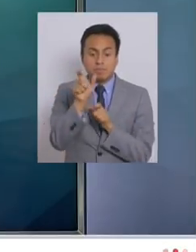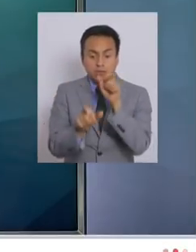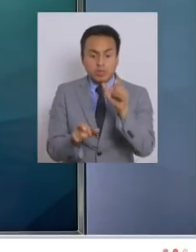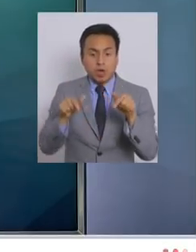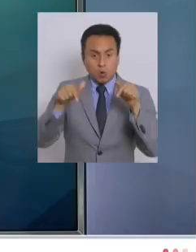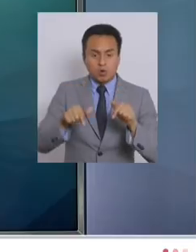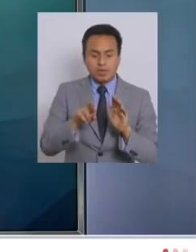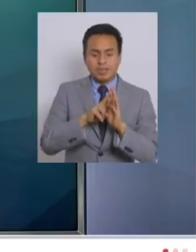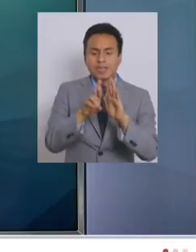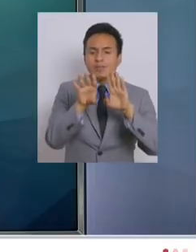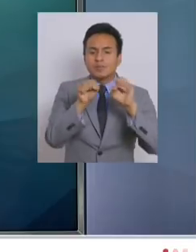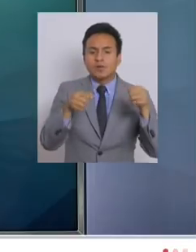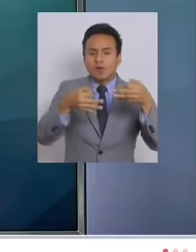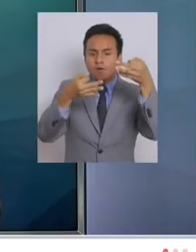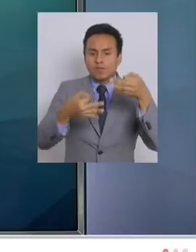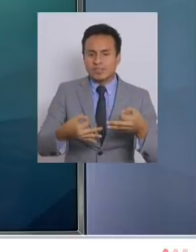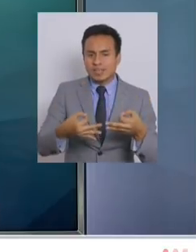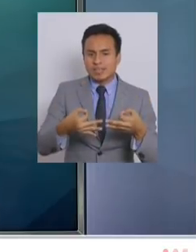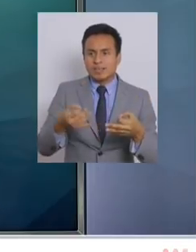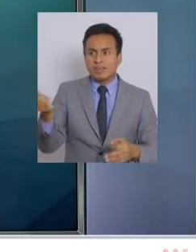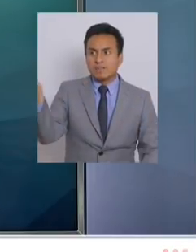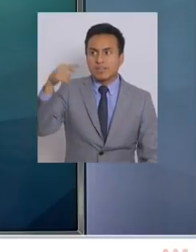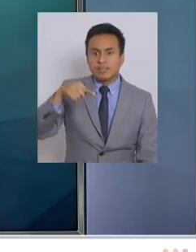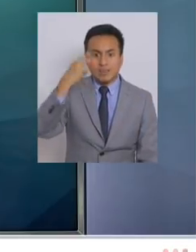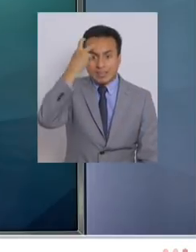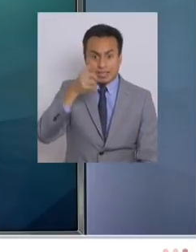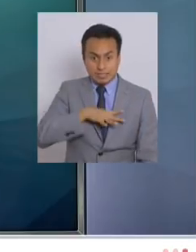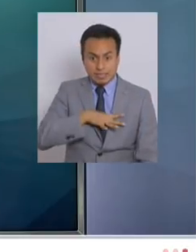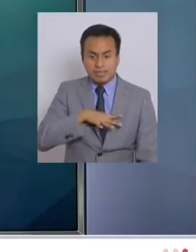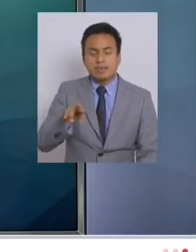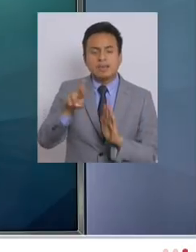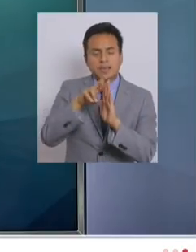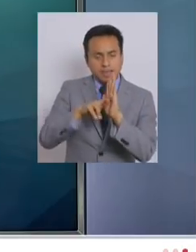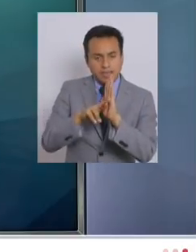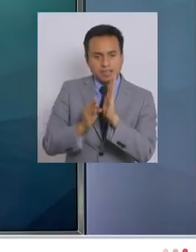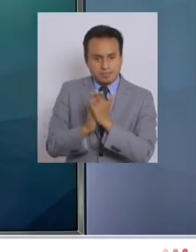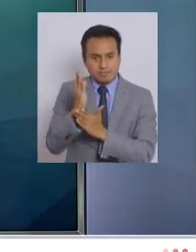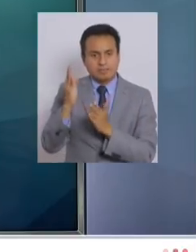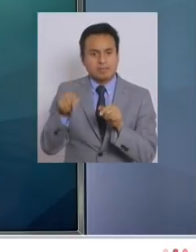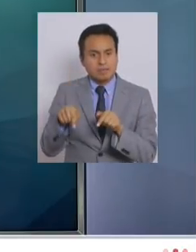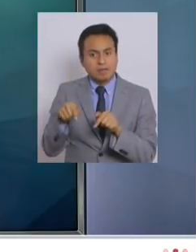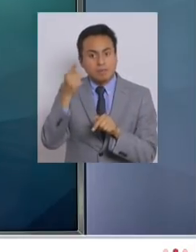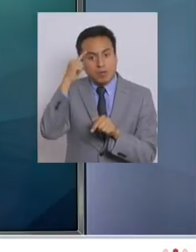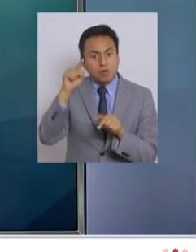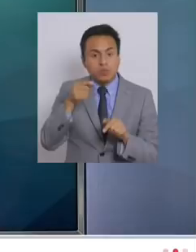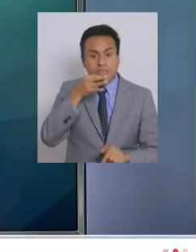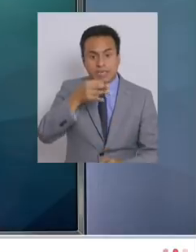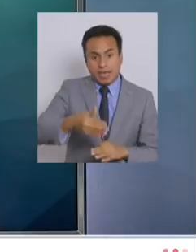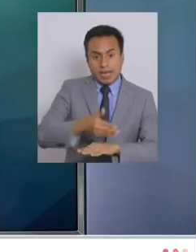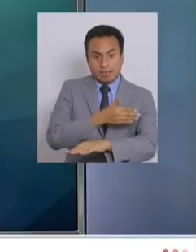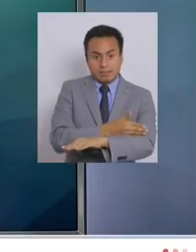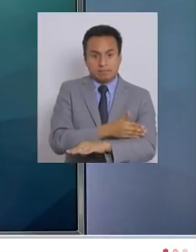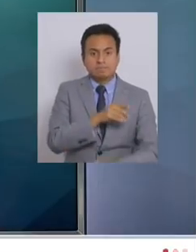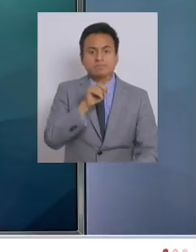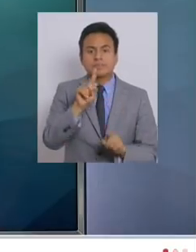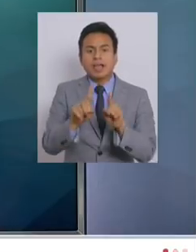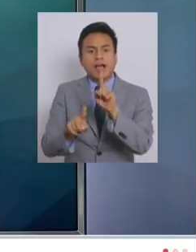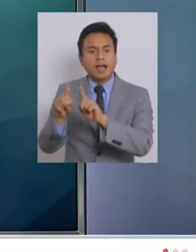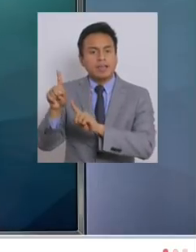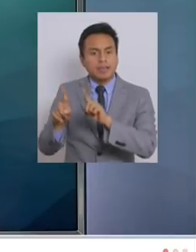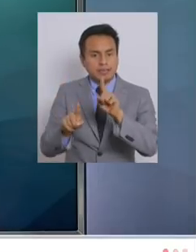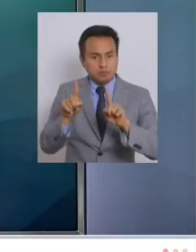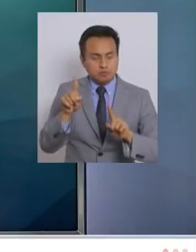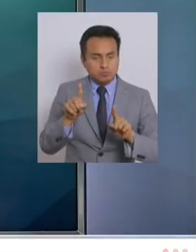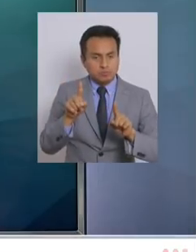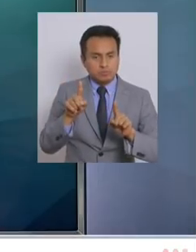en la resolución oficial que provengan desde brasil tienen esa regla sin embargo como dijimos aquellos que